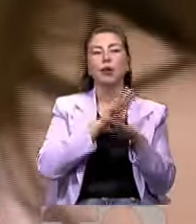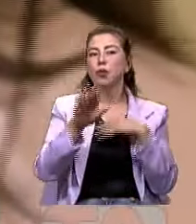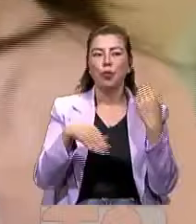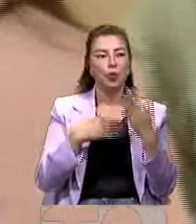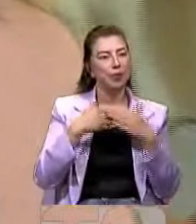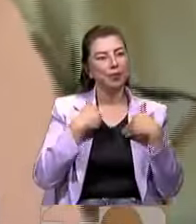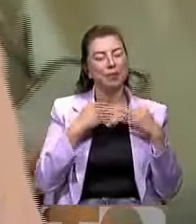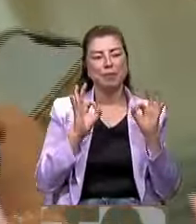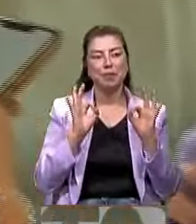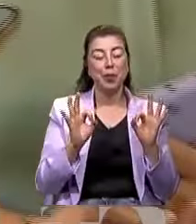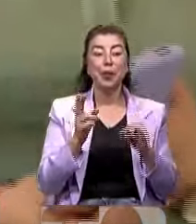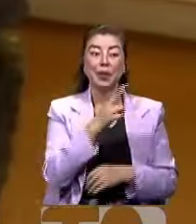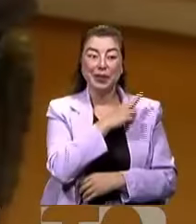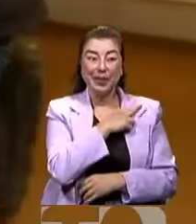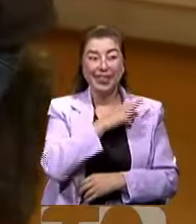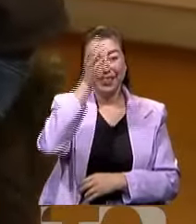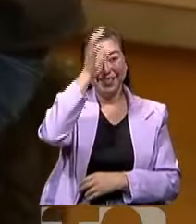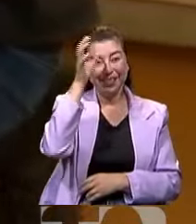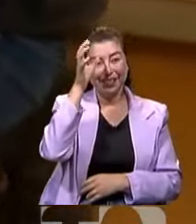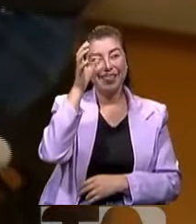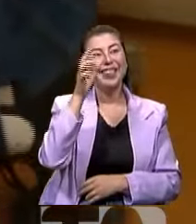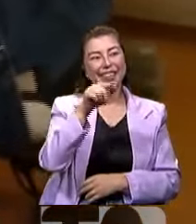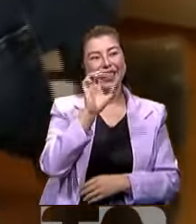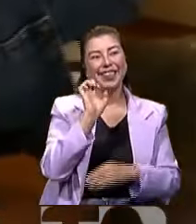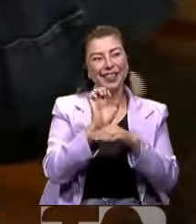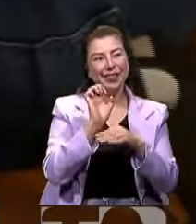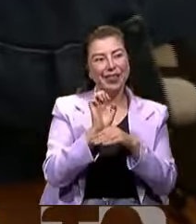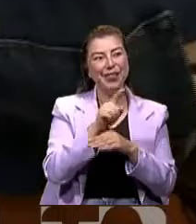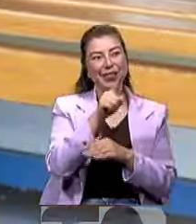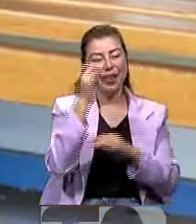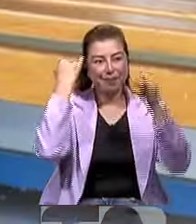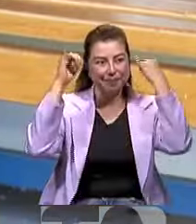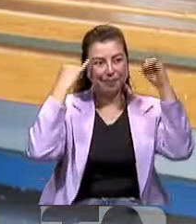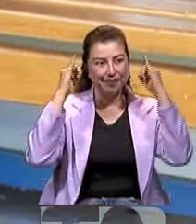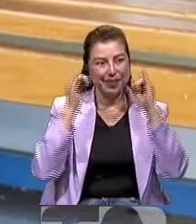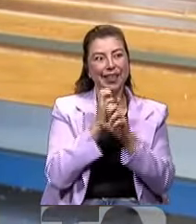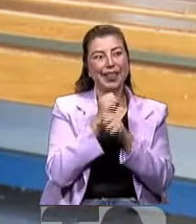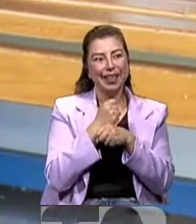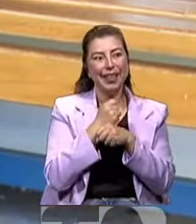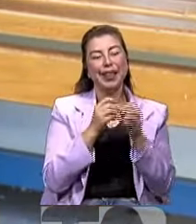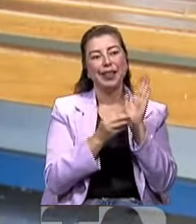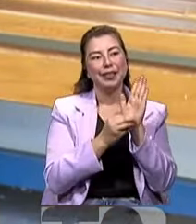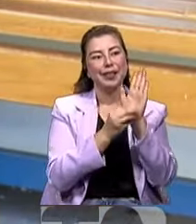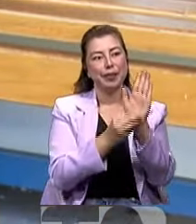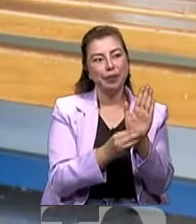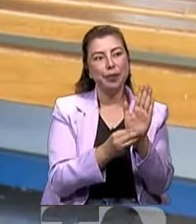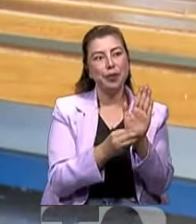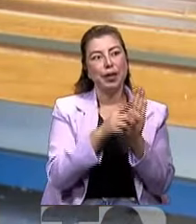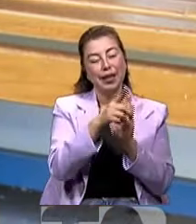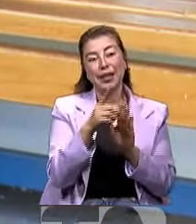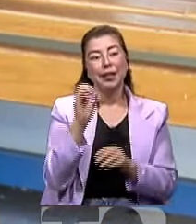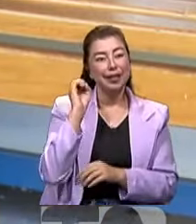La Universidad Católica del Ecuador colaboró con la creación de este artefacto. Diseñamos la silla desde